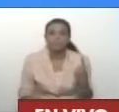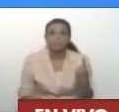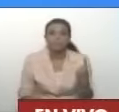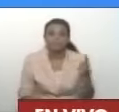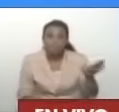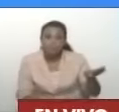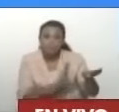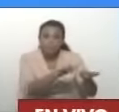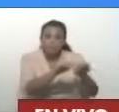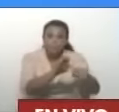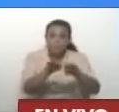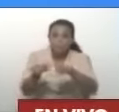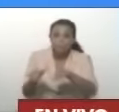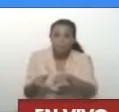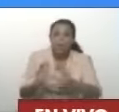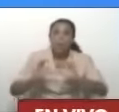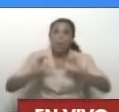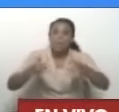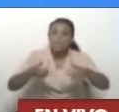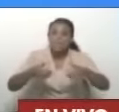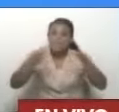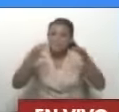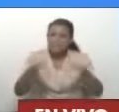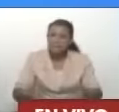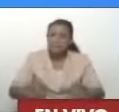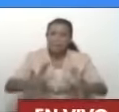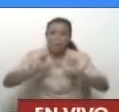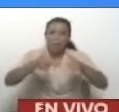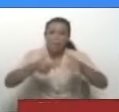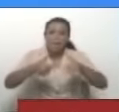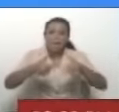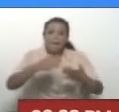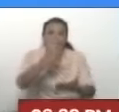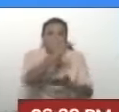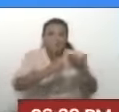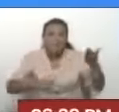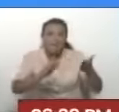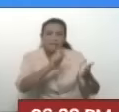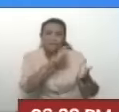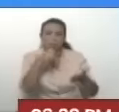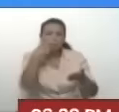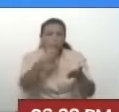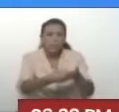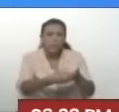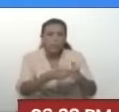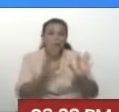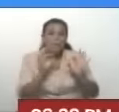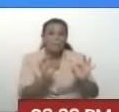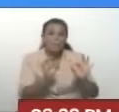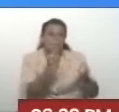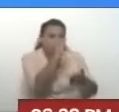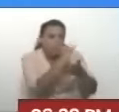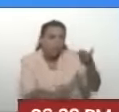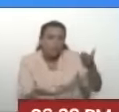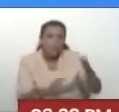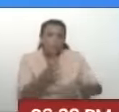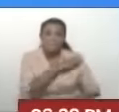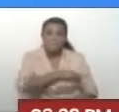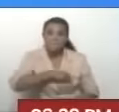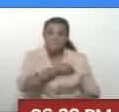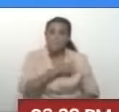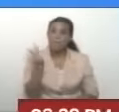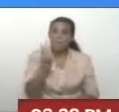Génesis, arranca el registro especial de la gran